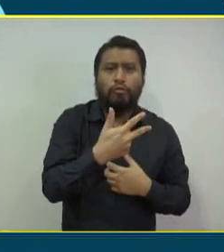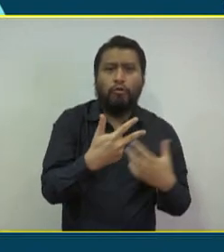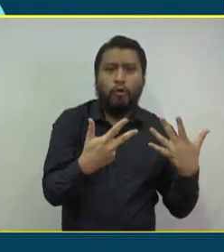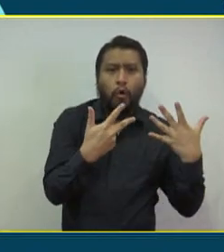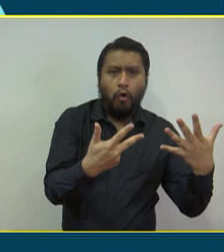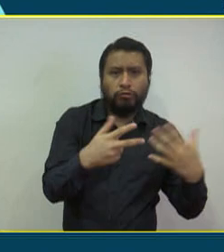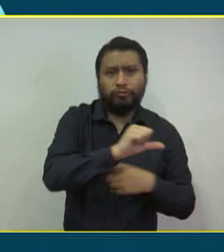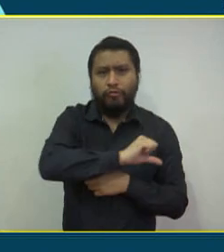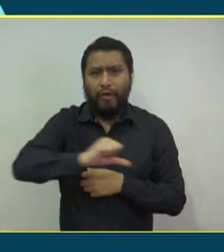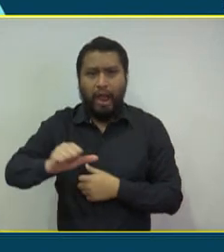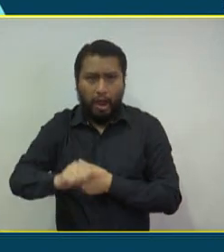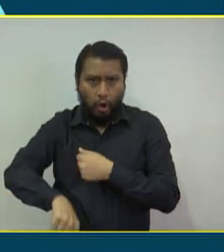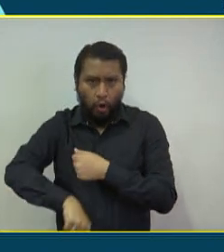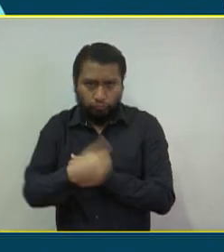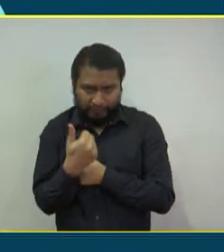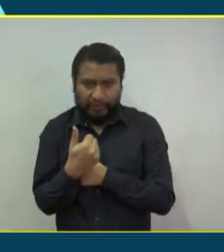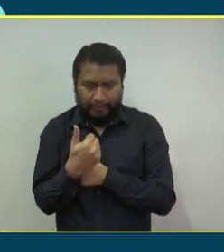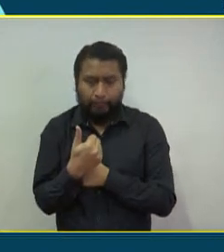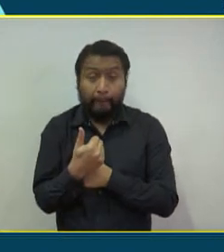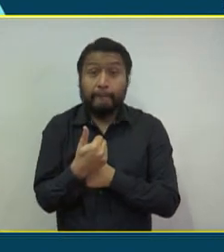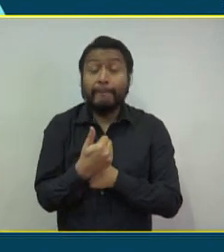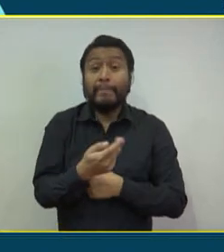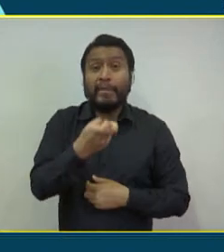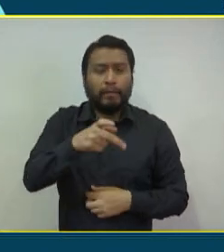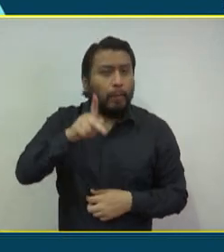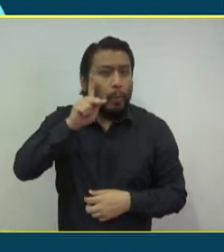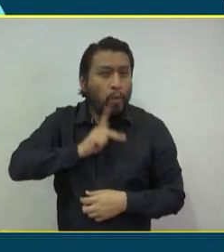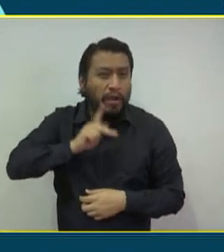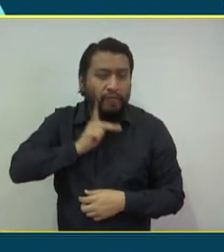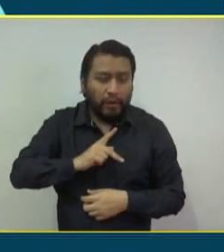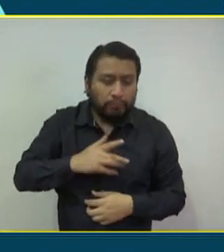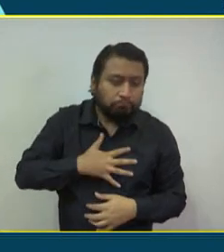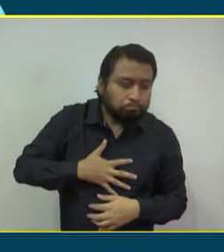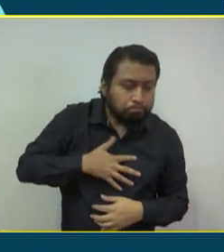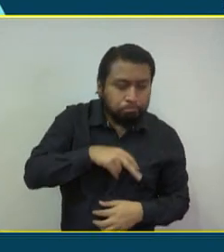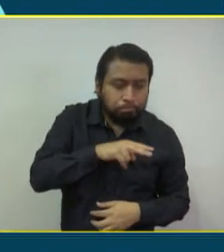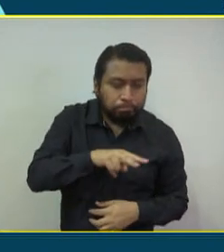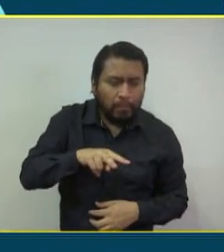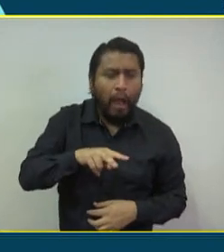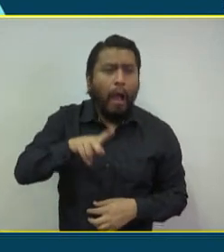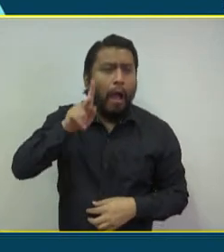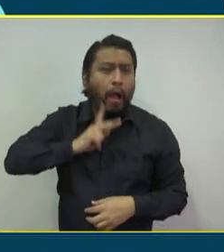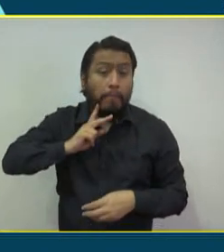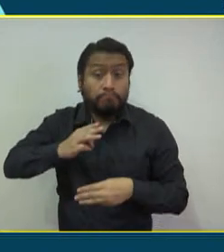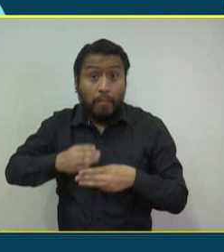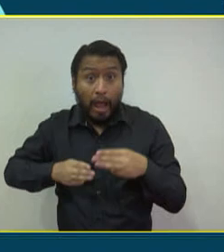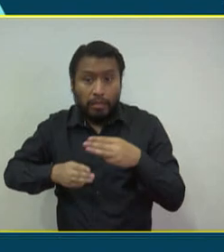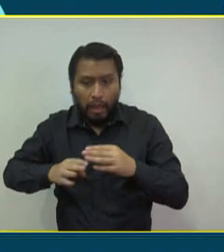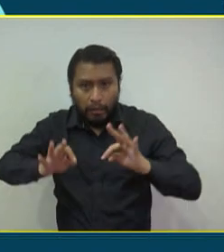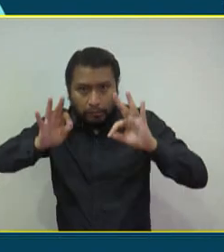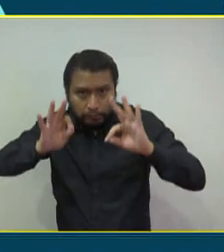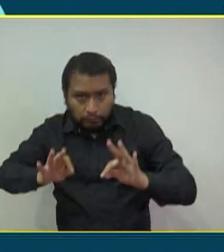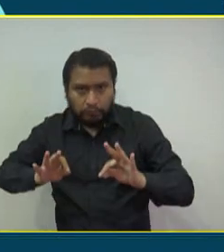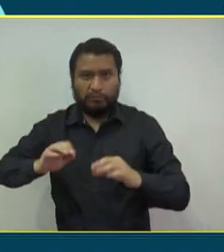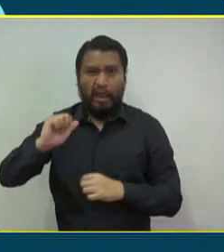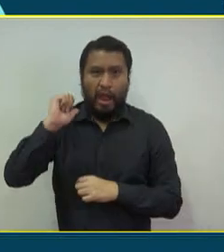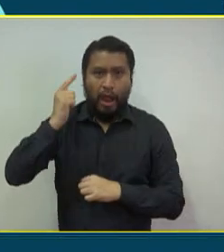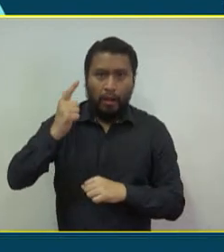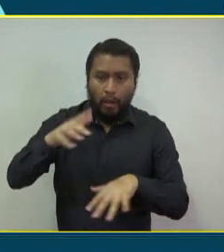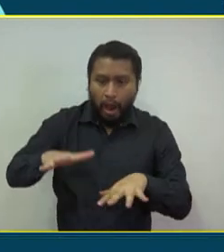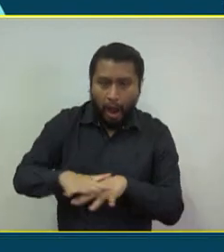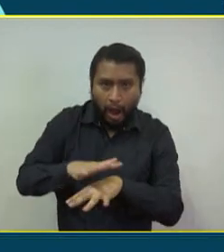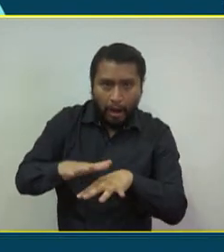nos permitieron comprender si era adecuado el material que estamos creando, si había que modificar algo.